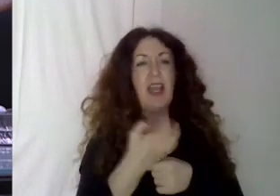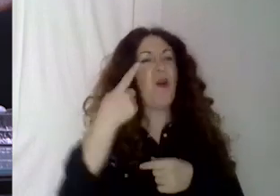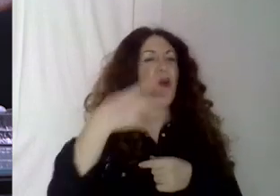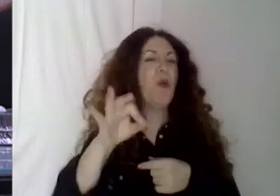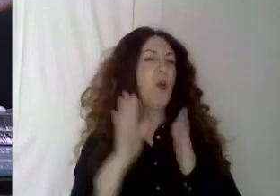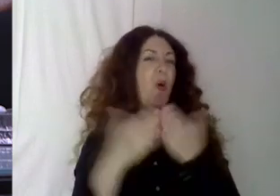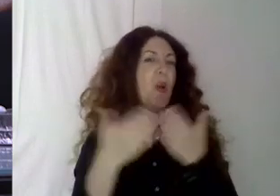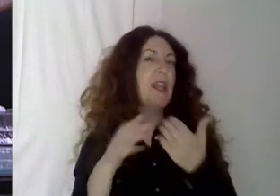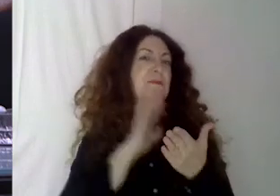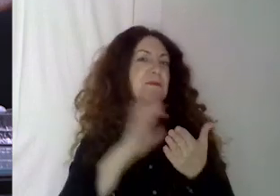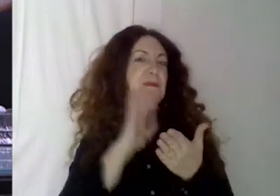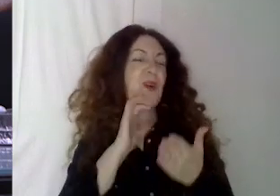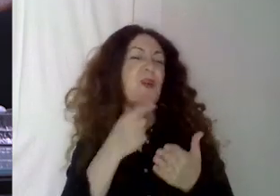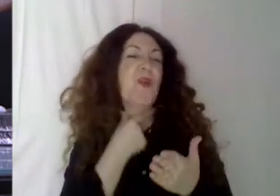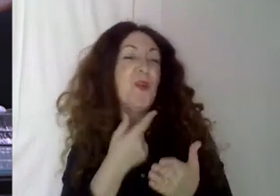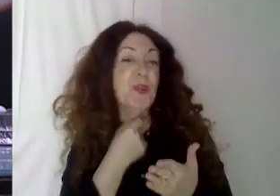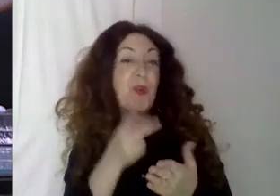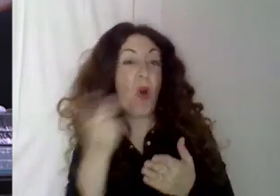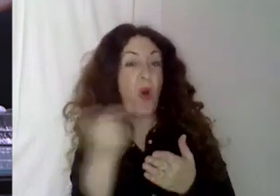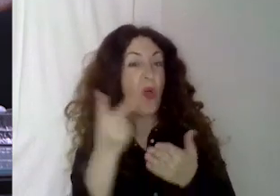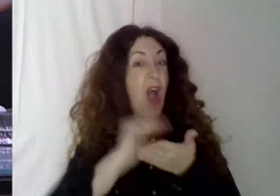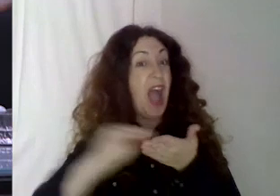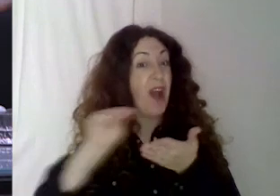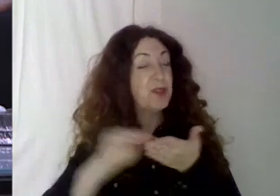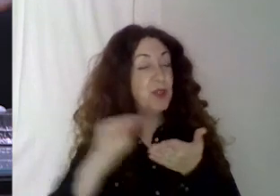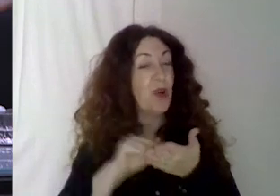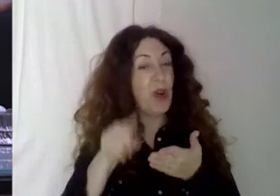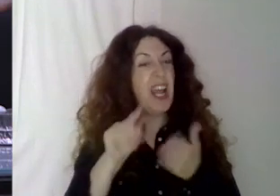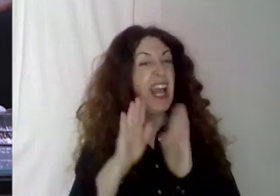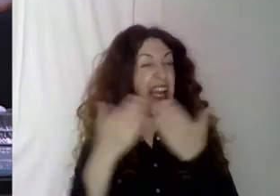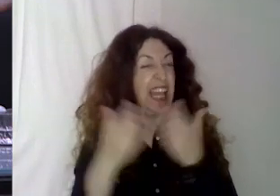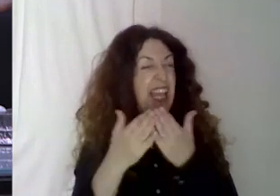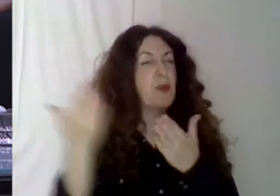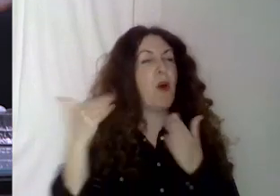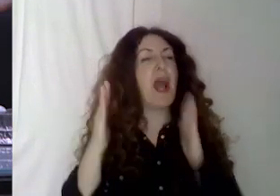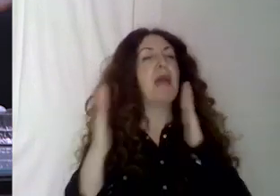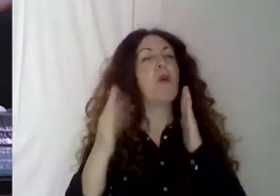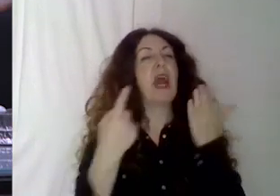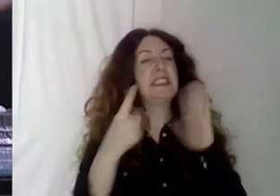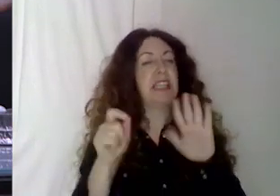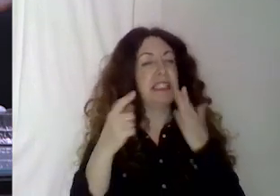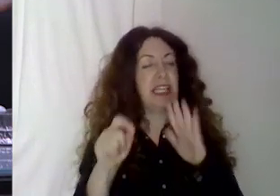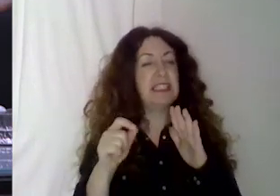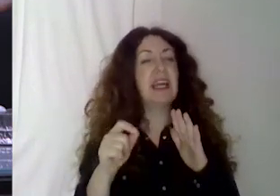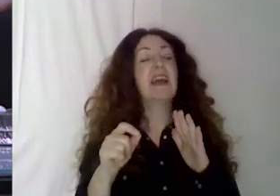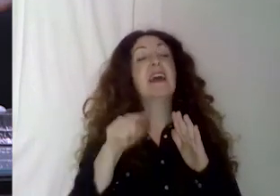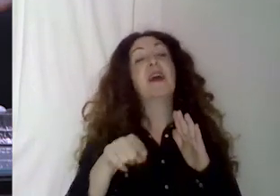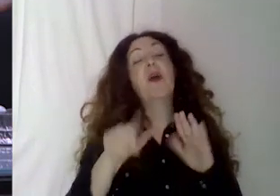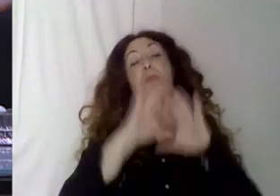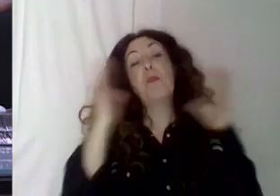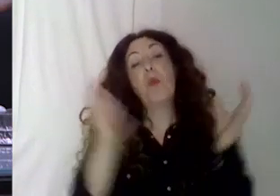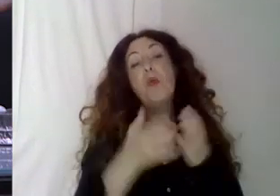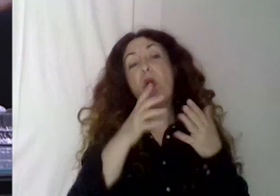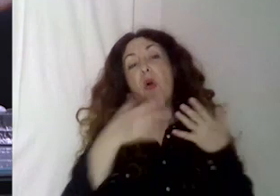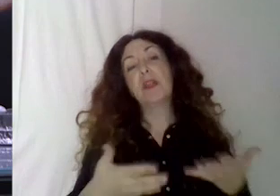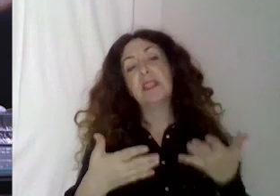60 era lo que en el mundo contemporáneo yo llamaría casi la biografía canalla, ¿no? Hay una biografía canalla que hay de Jackson Pollock, de